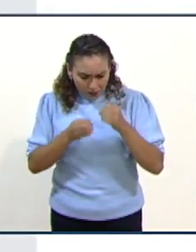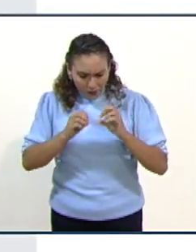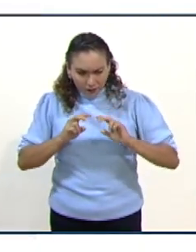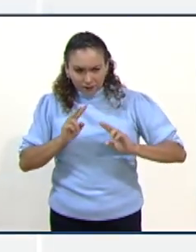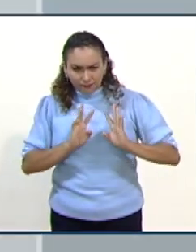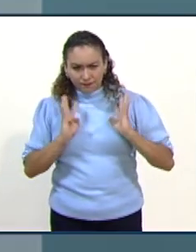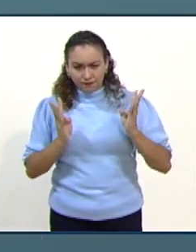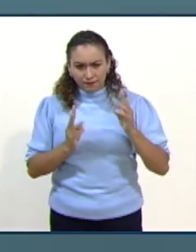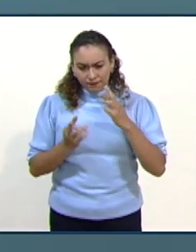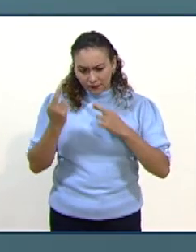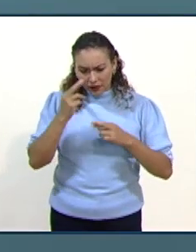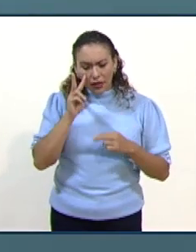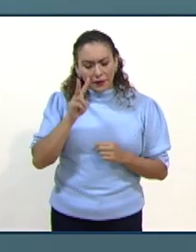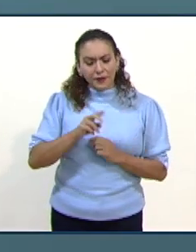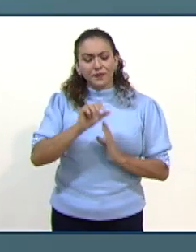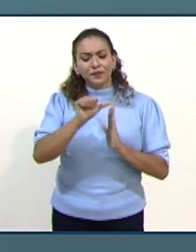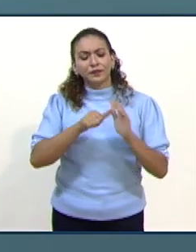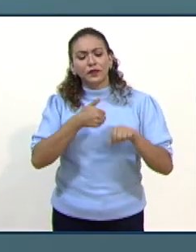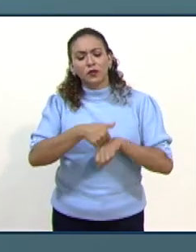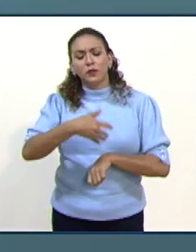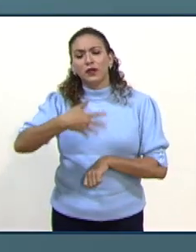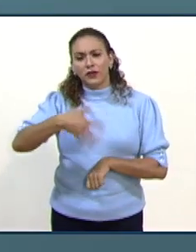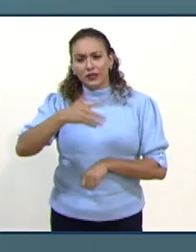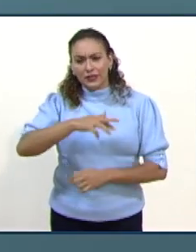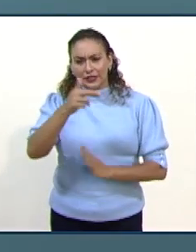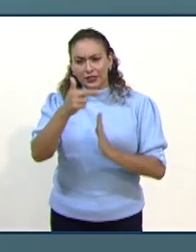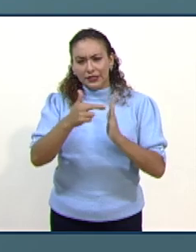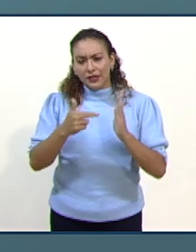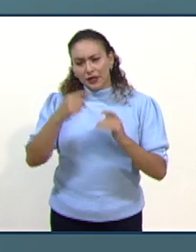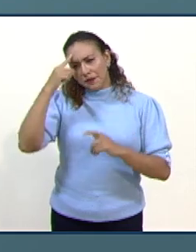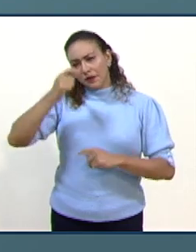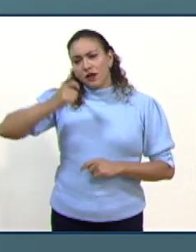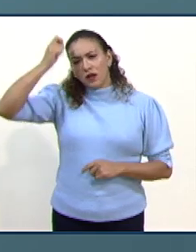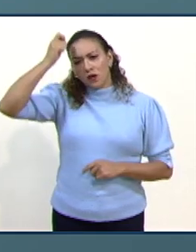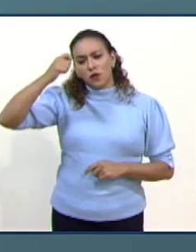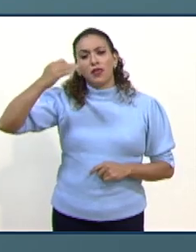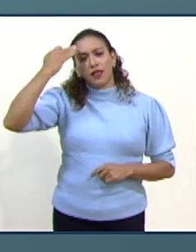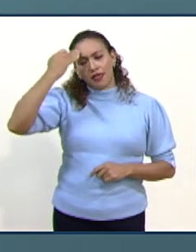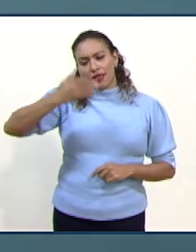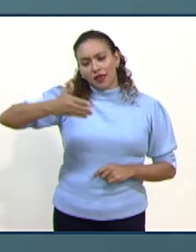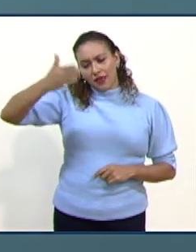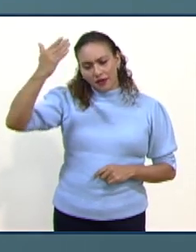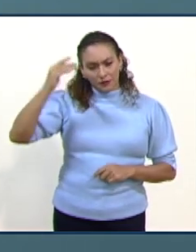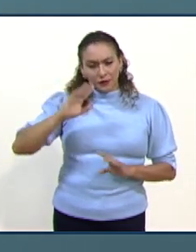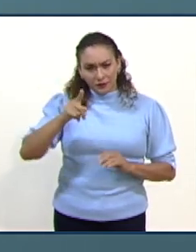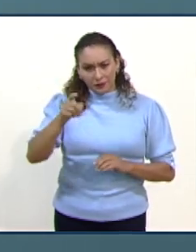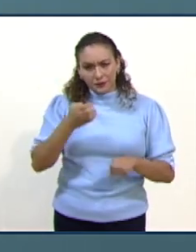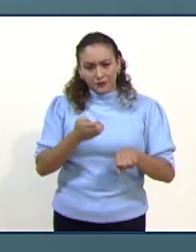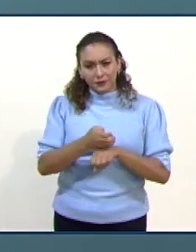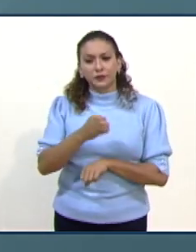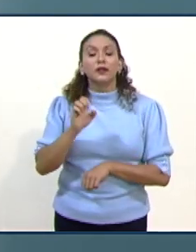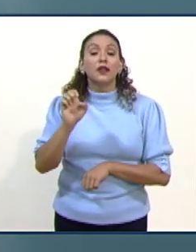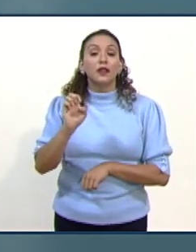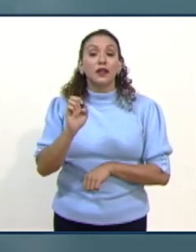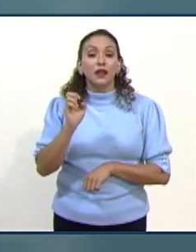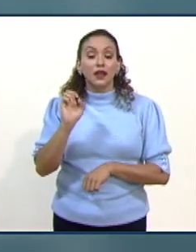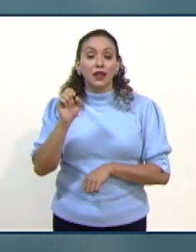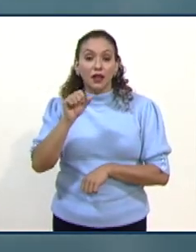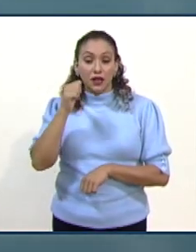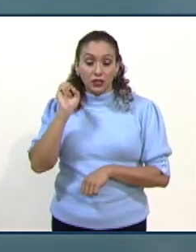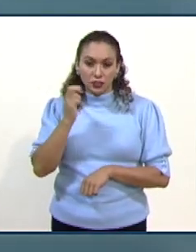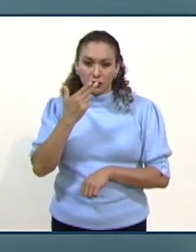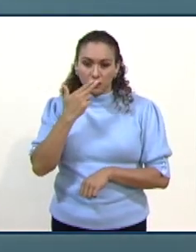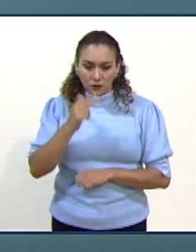tribunal determinó que el artículo 15 del Reglamento de Jubilaciones por Antigüedad de Ciudad Juárez es contrario a la